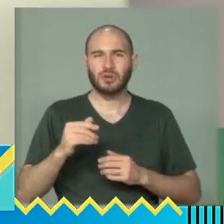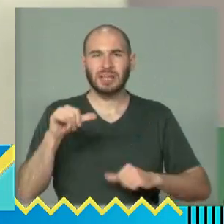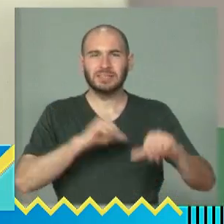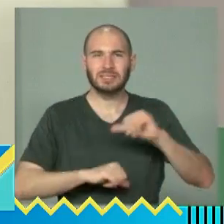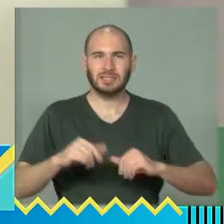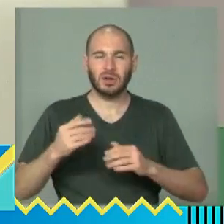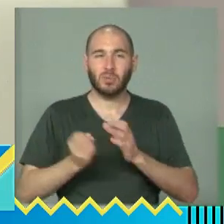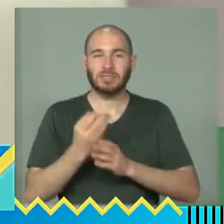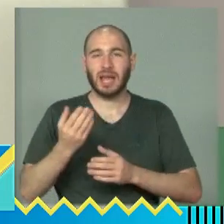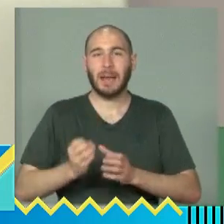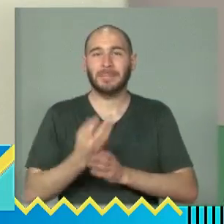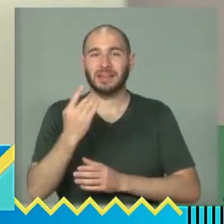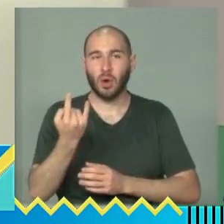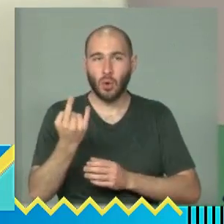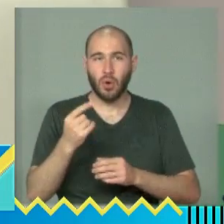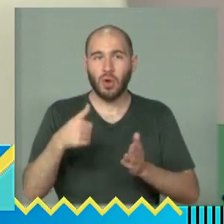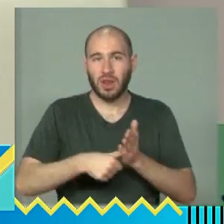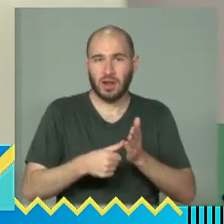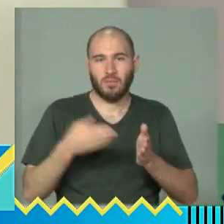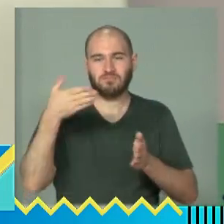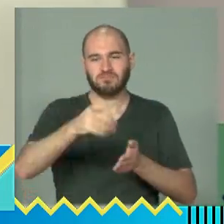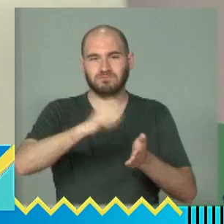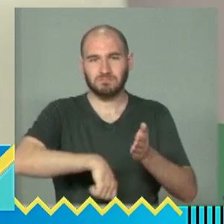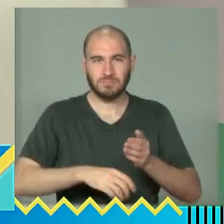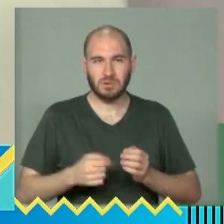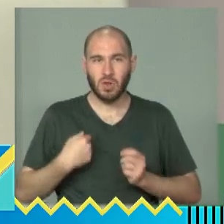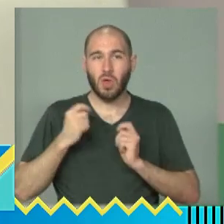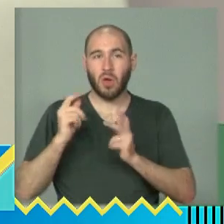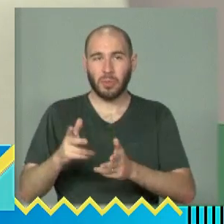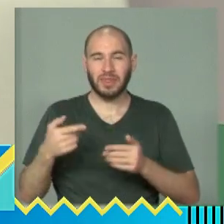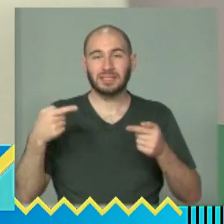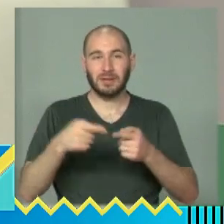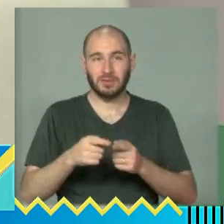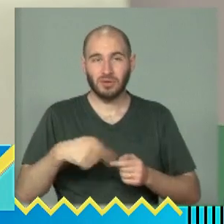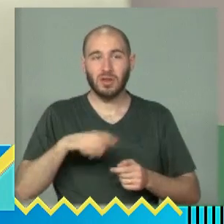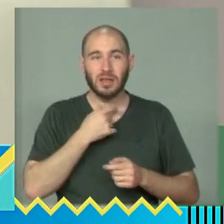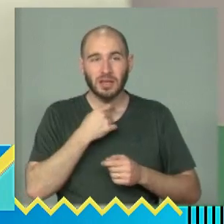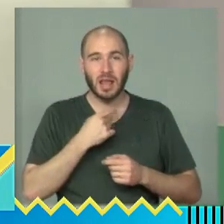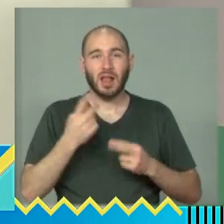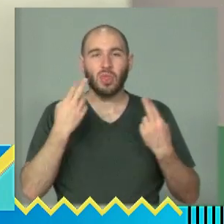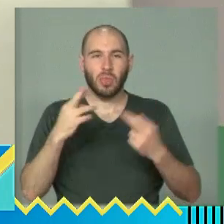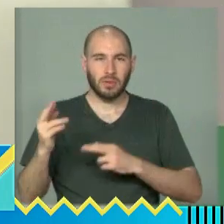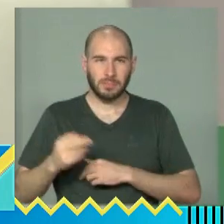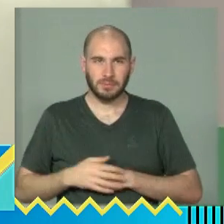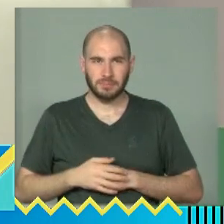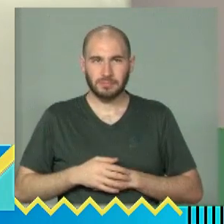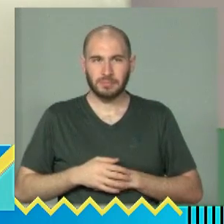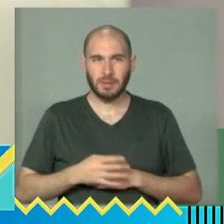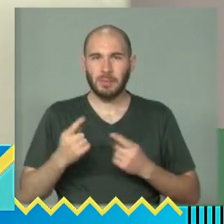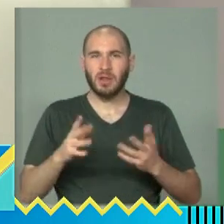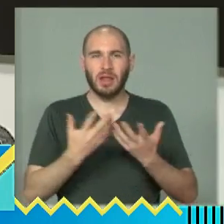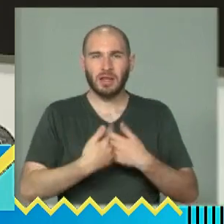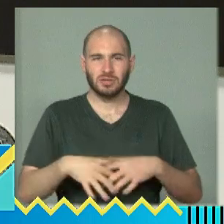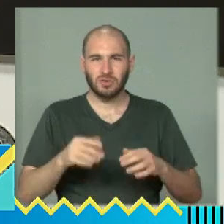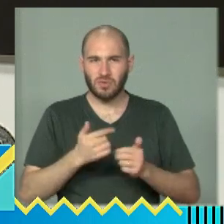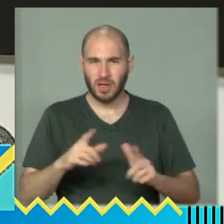del EmprendeU y en el mismo recreo fuimos y nos anotamos. Elegimos el desafío azul que queríamos más en turismo, pero no era nada relacionado